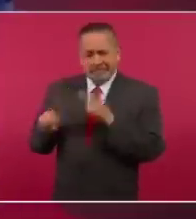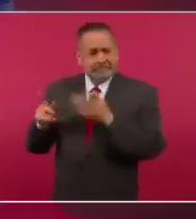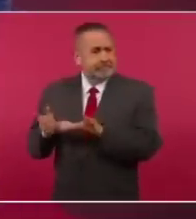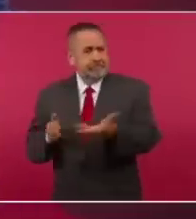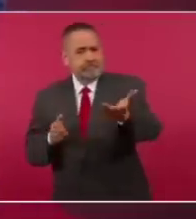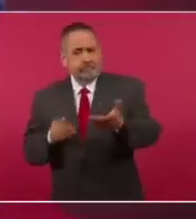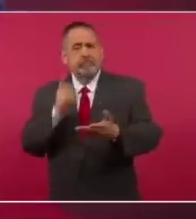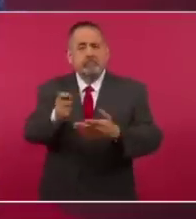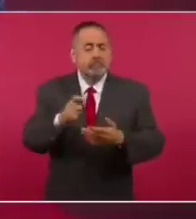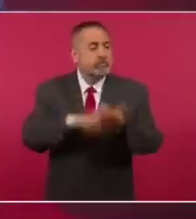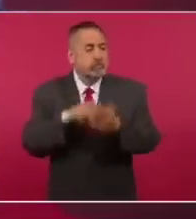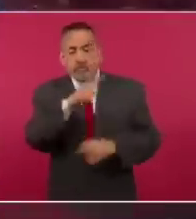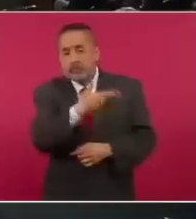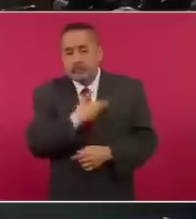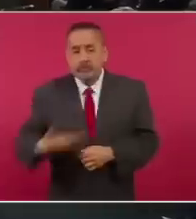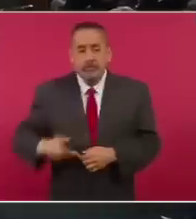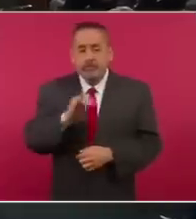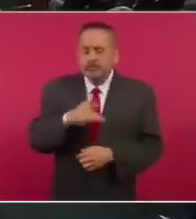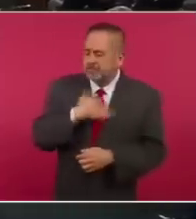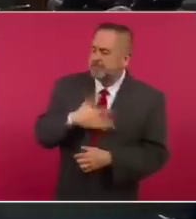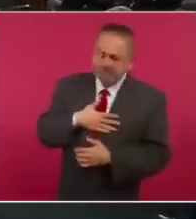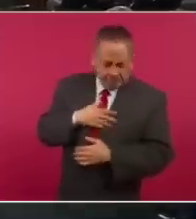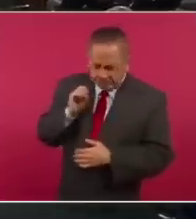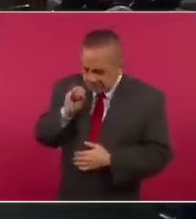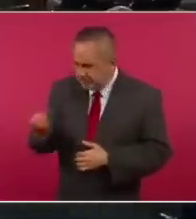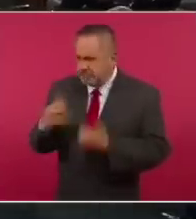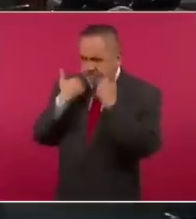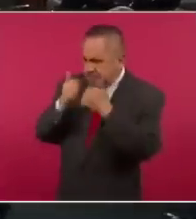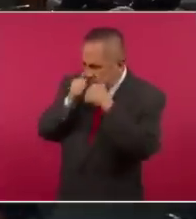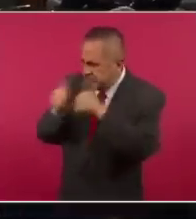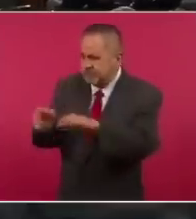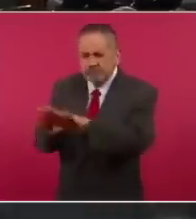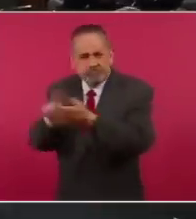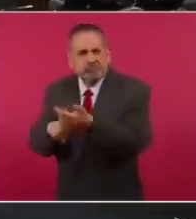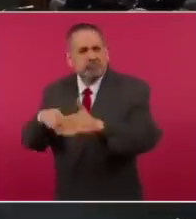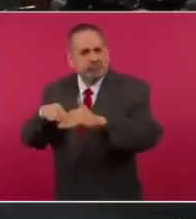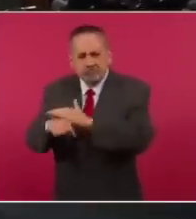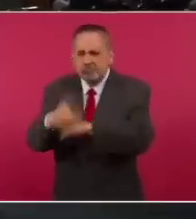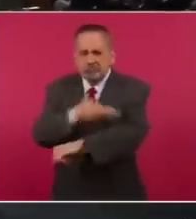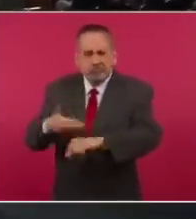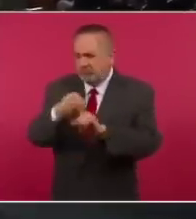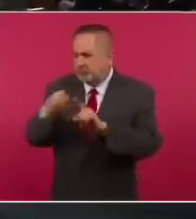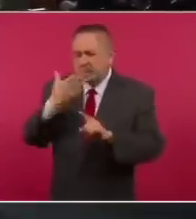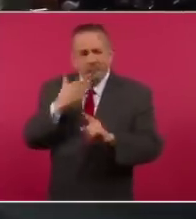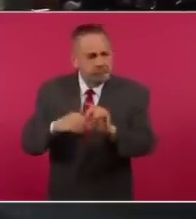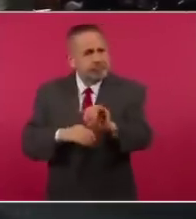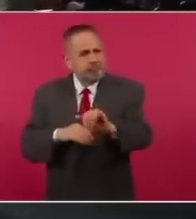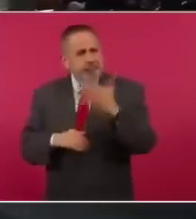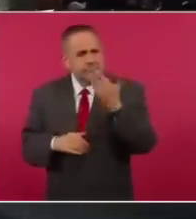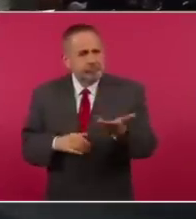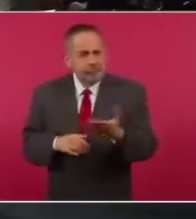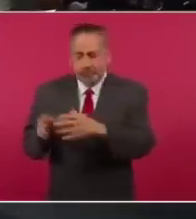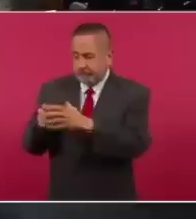esto muestra que hay una voluntad para enfrentar el problema y darle cauce y que sea una